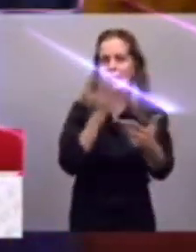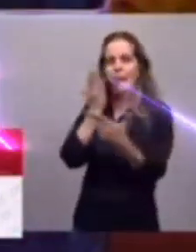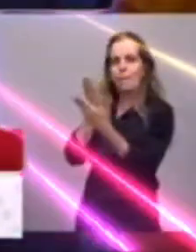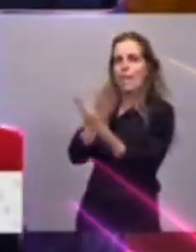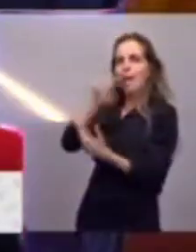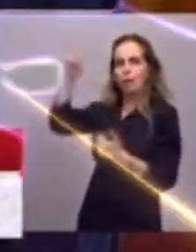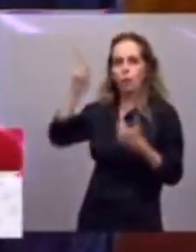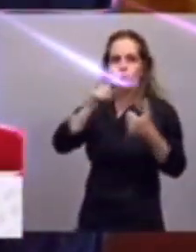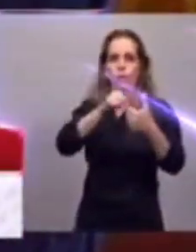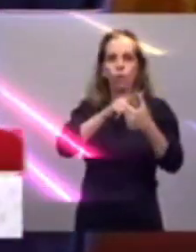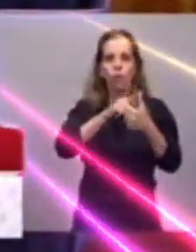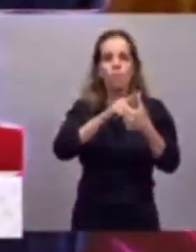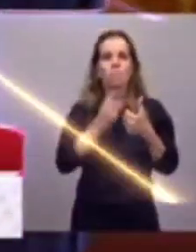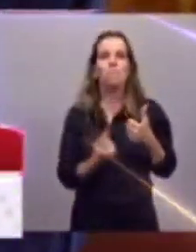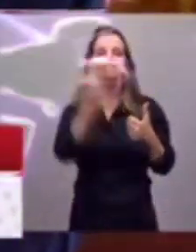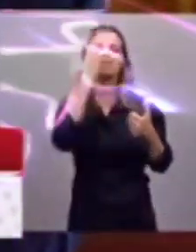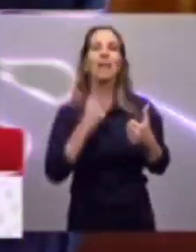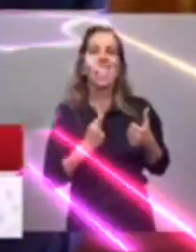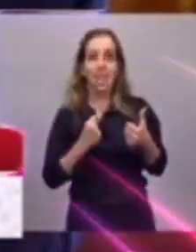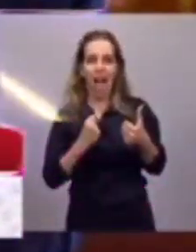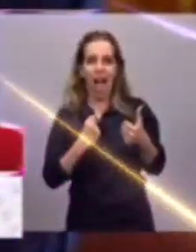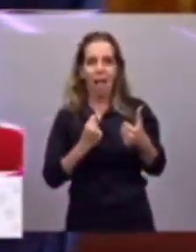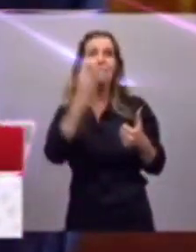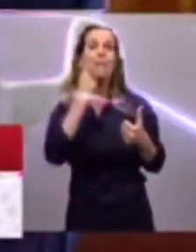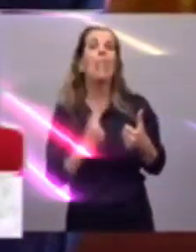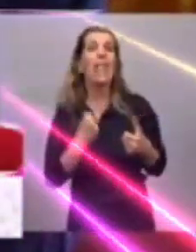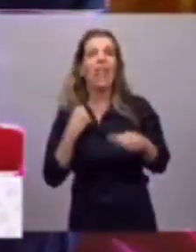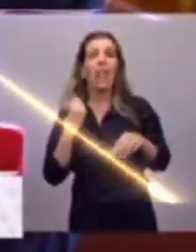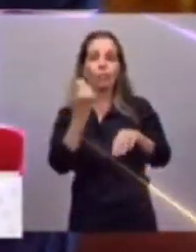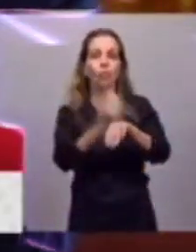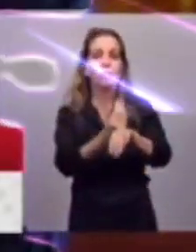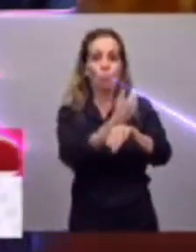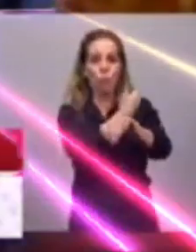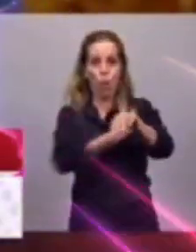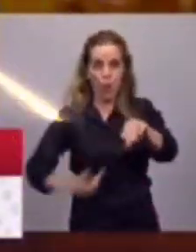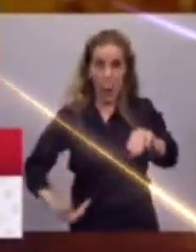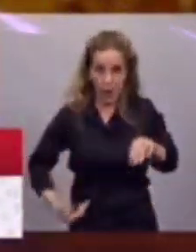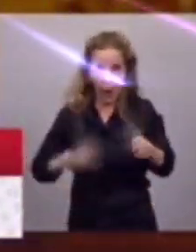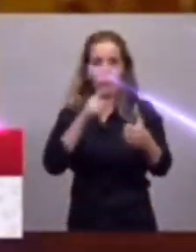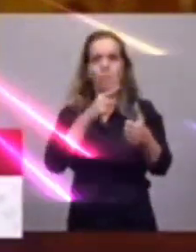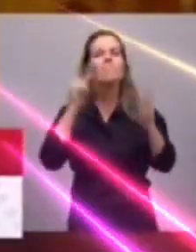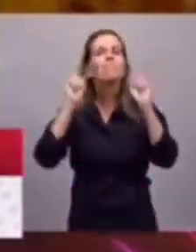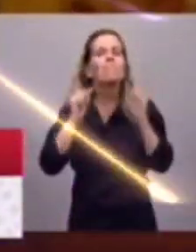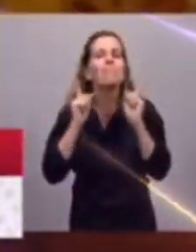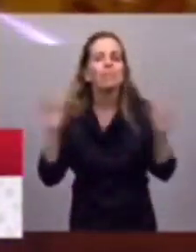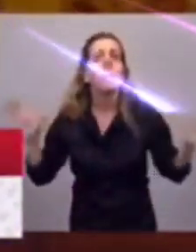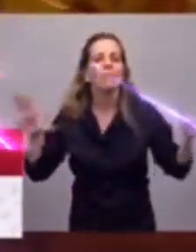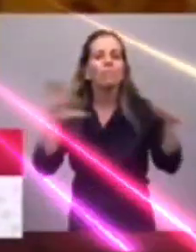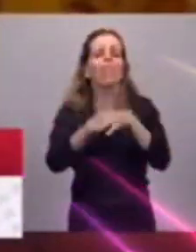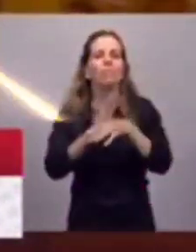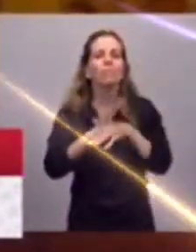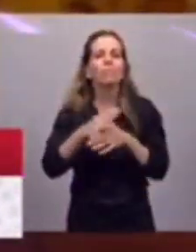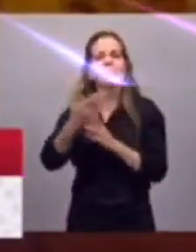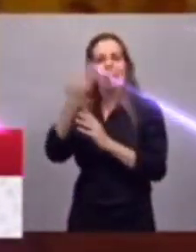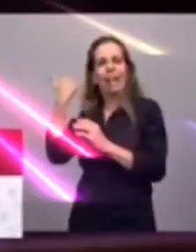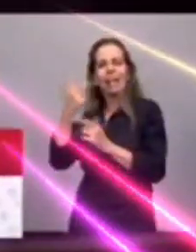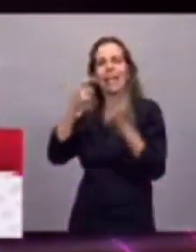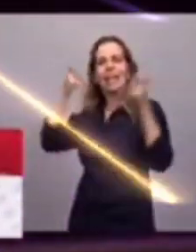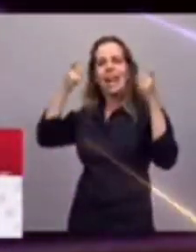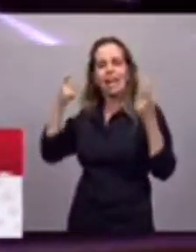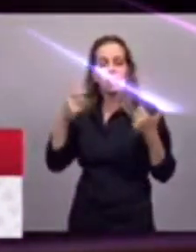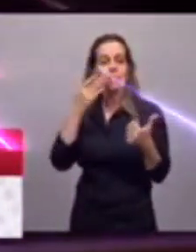Dios el día, el primer día de su cargo, de su gobierno, exactamente lo mismo que le pidió el rey